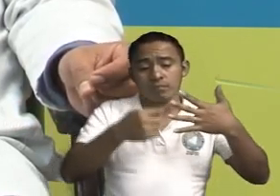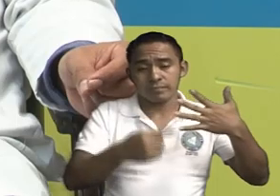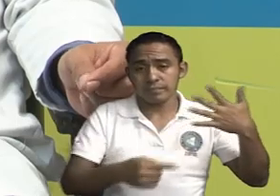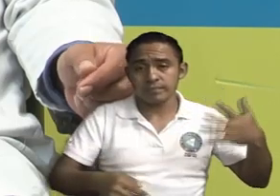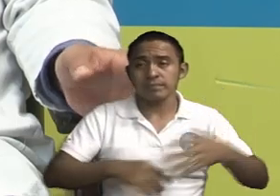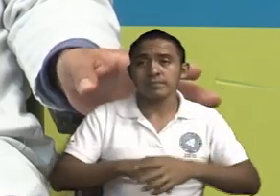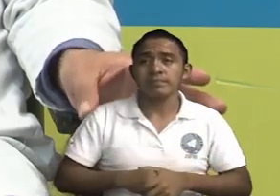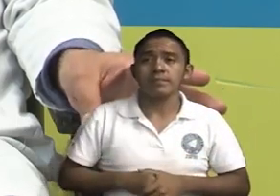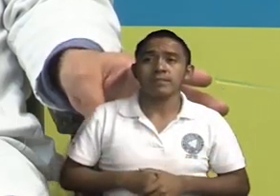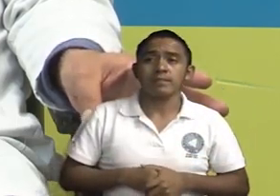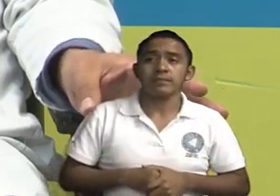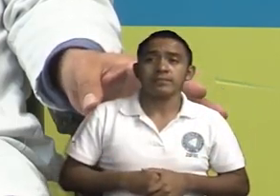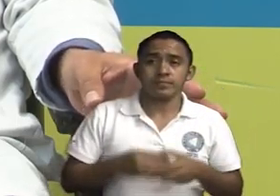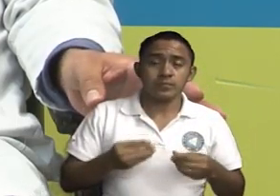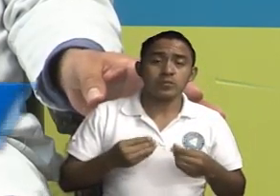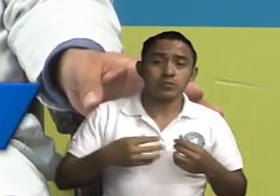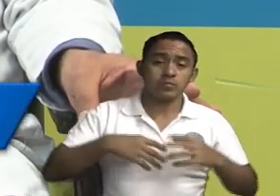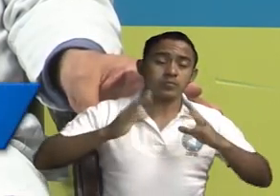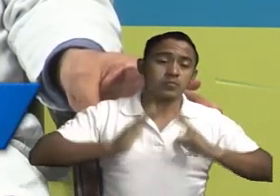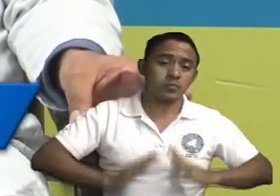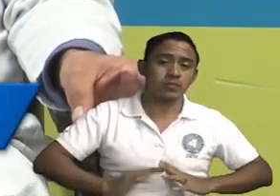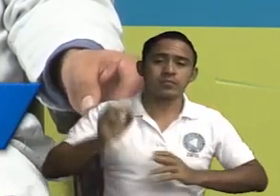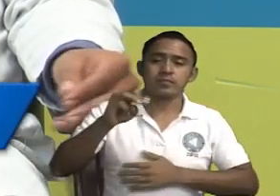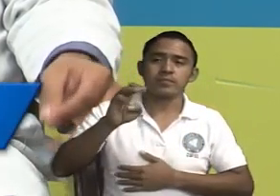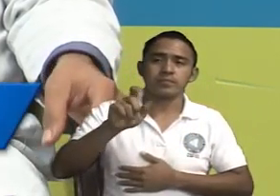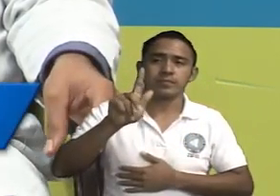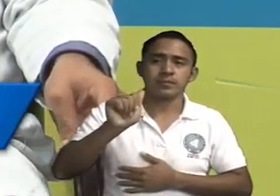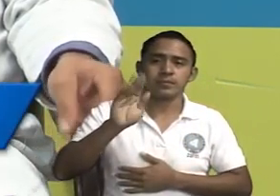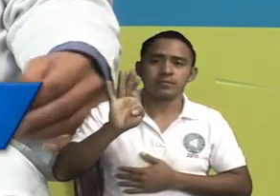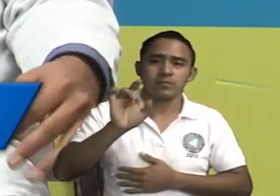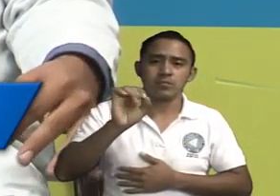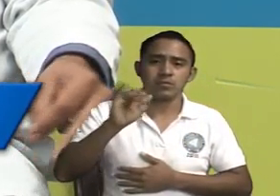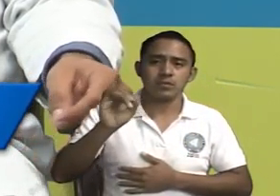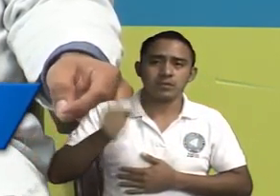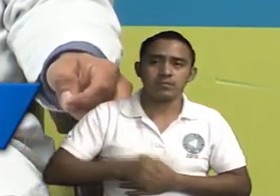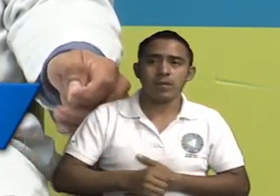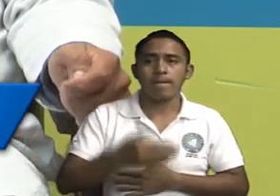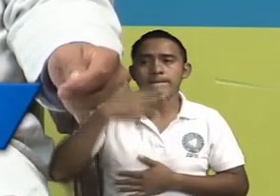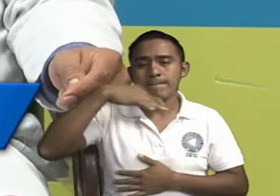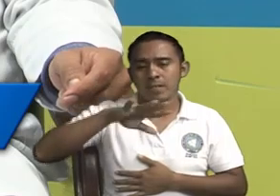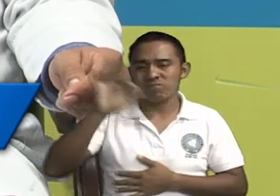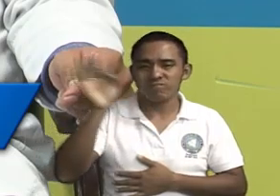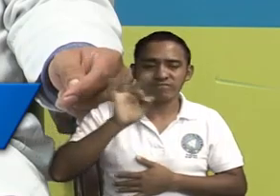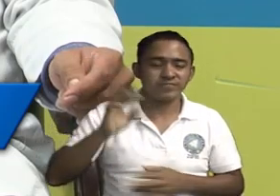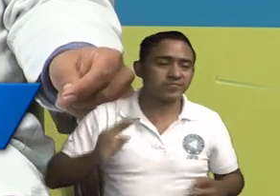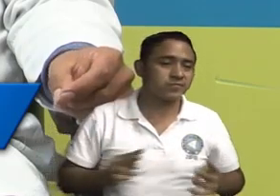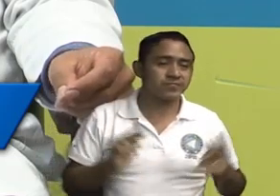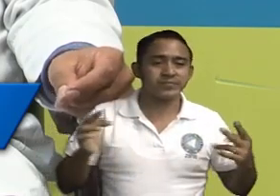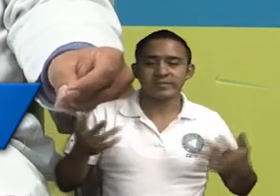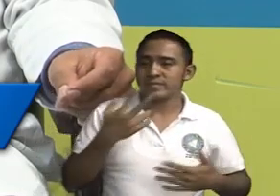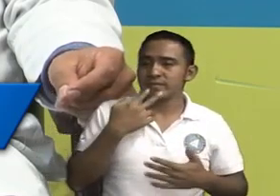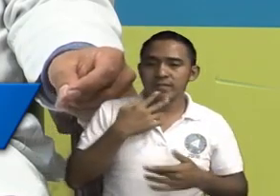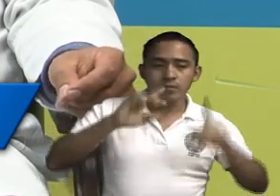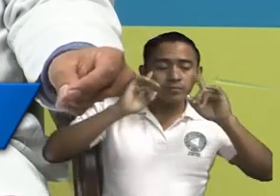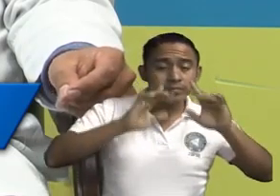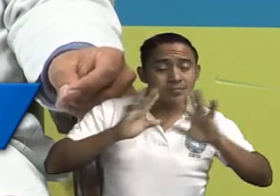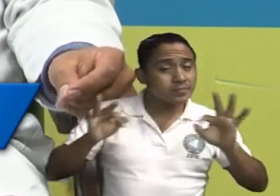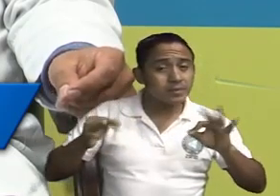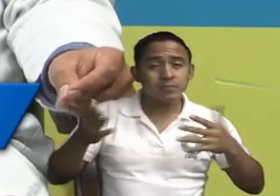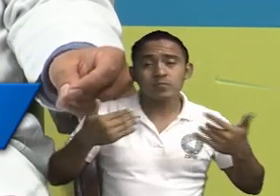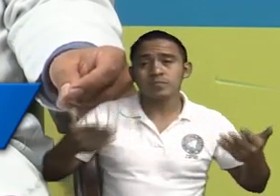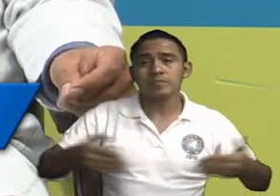es una carga para el metabolismo. En otras palabras, tenemos una mala calidad de vida, no nos cuidamos.